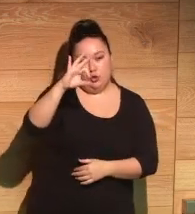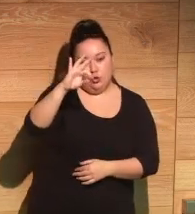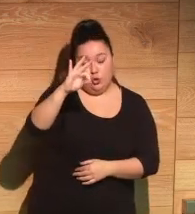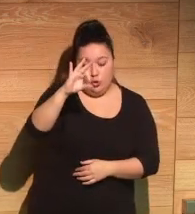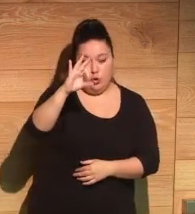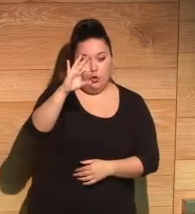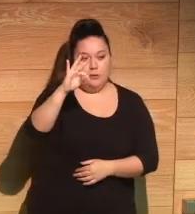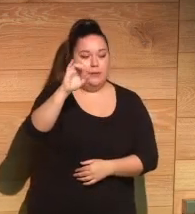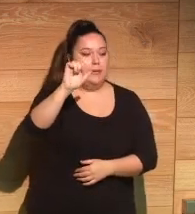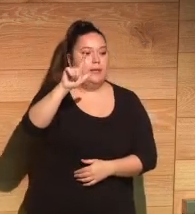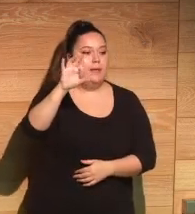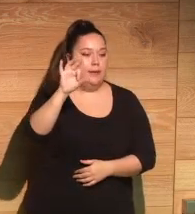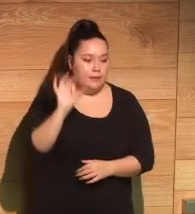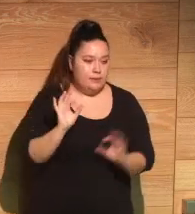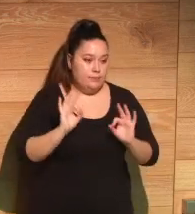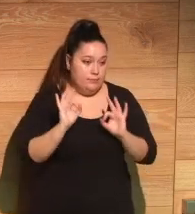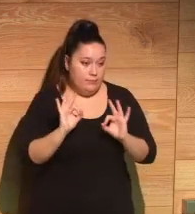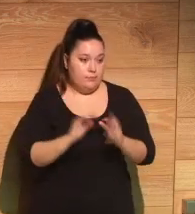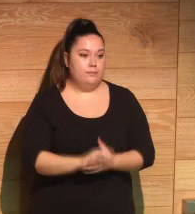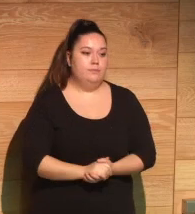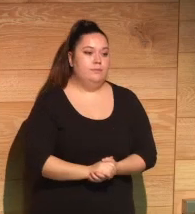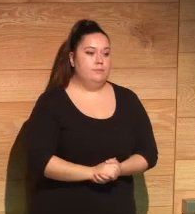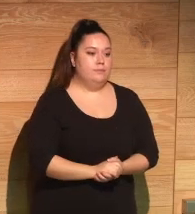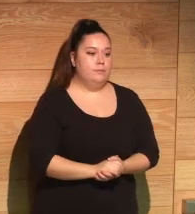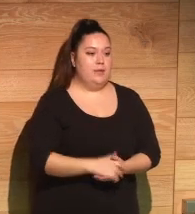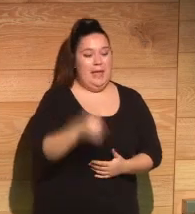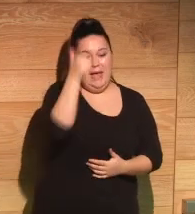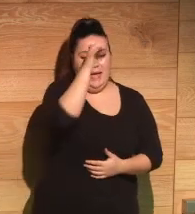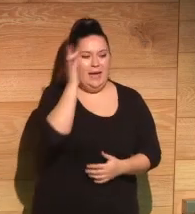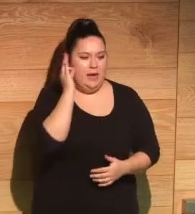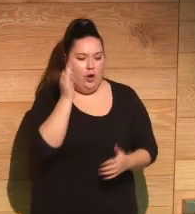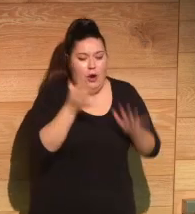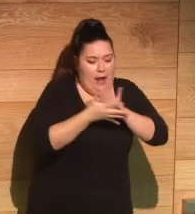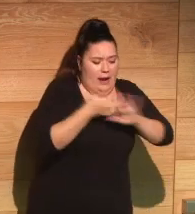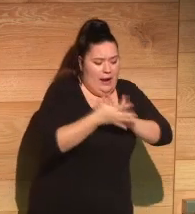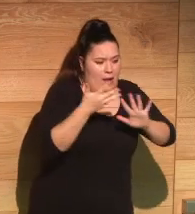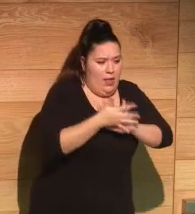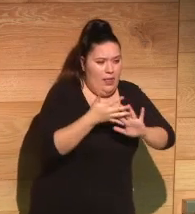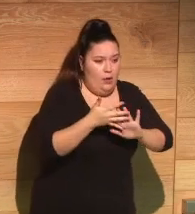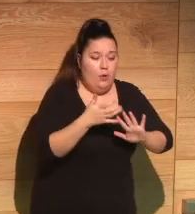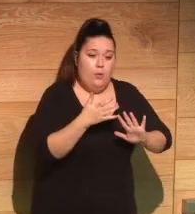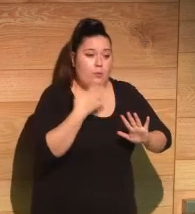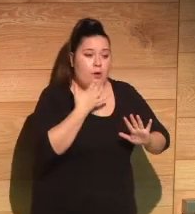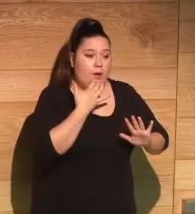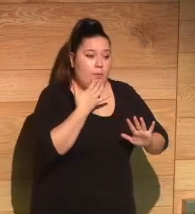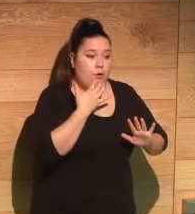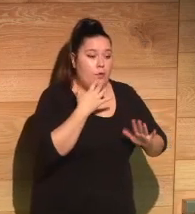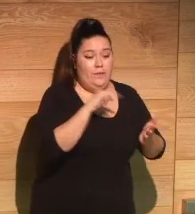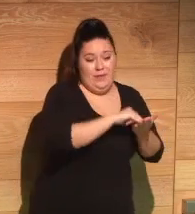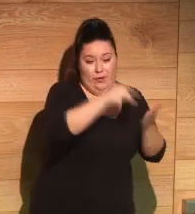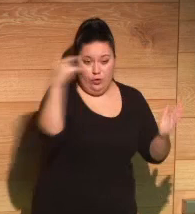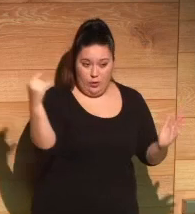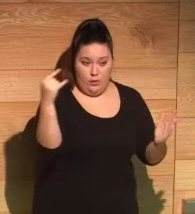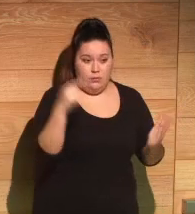clase lógica a la que nos referimos, ¿no? Y hay géneros muy rápidos, muy acelerados, como los géneros tecnológicos,